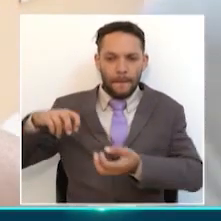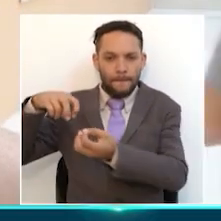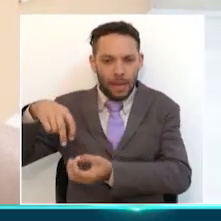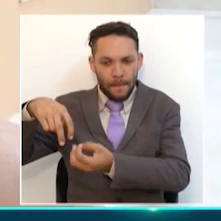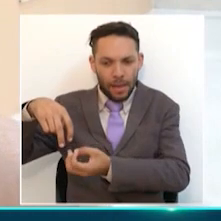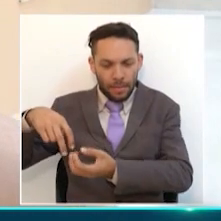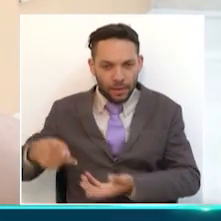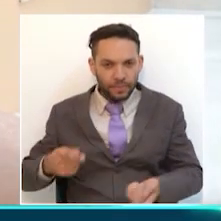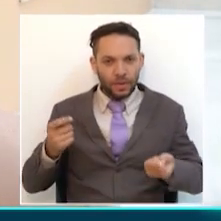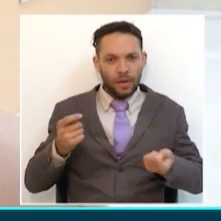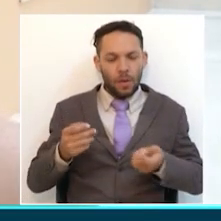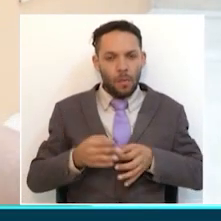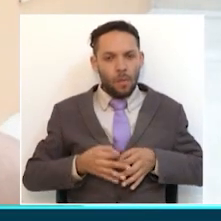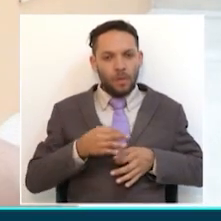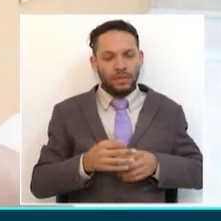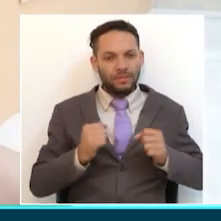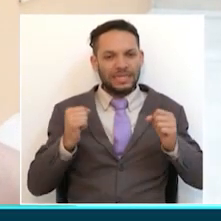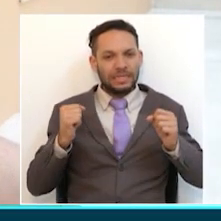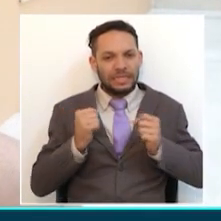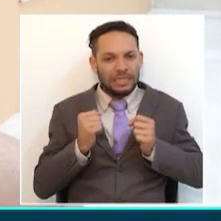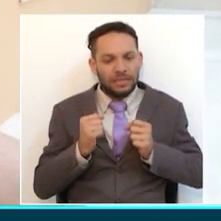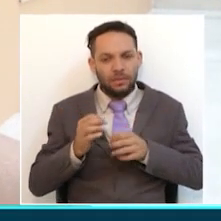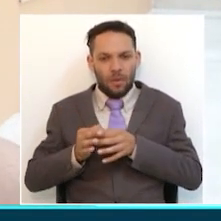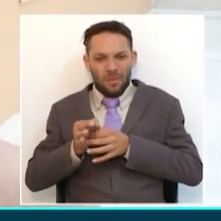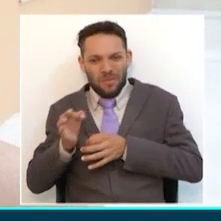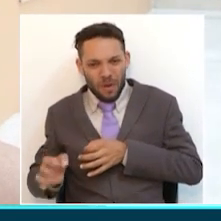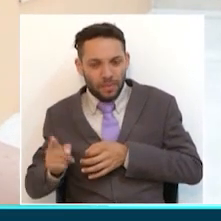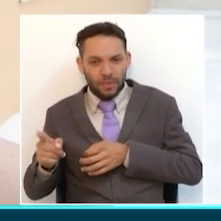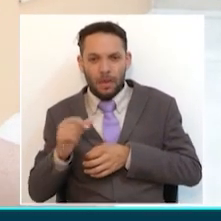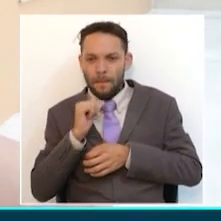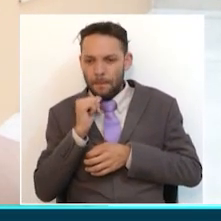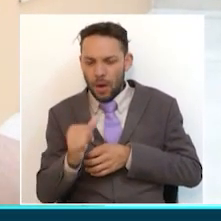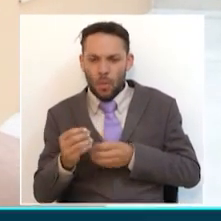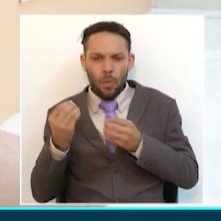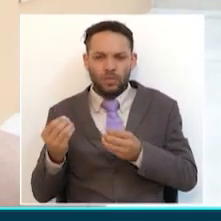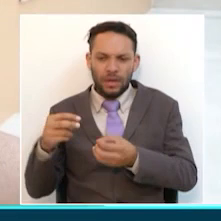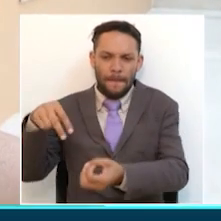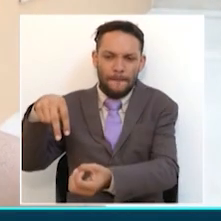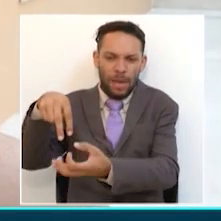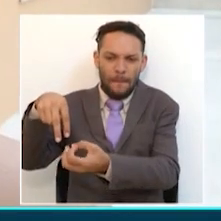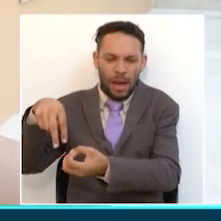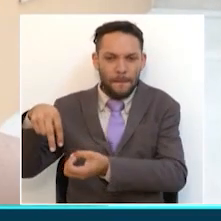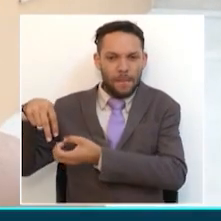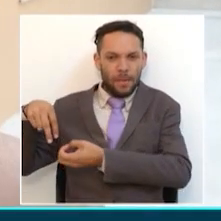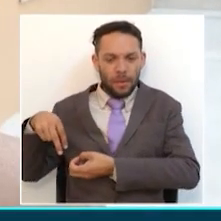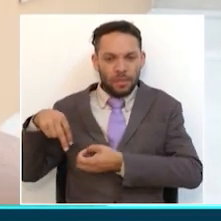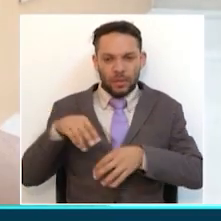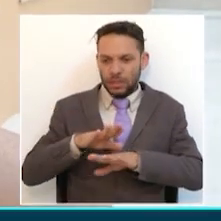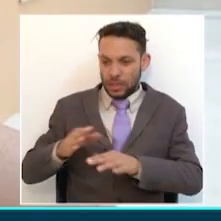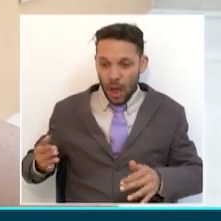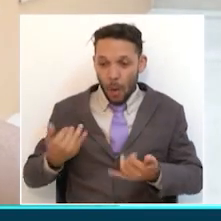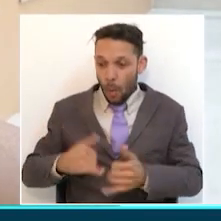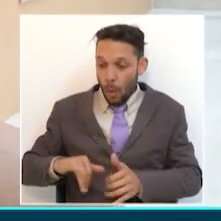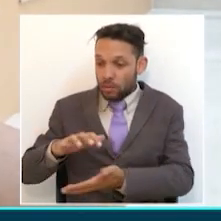y especialmente el municipio de Samaná, fue un municipio con la mayor densidad por metro cuadrado de minas, hoy Caldas ya no tiene riesgo de que la persona